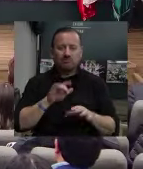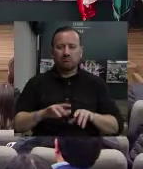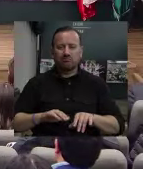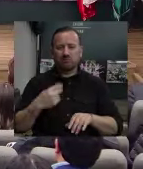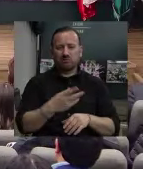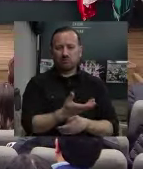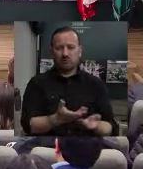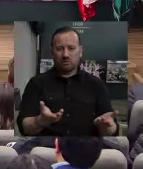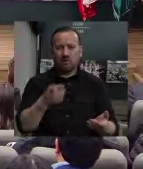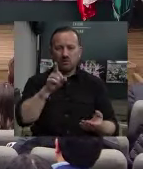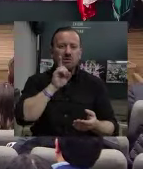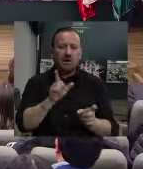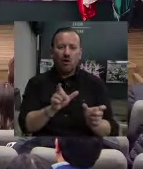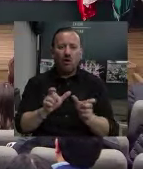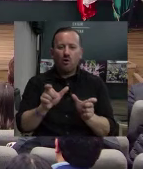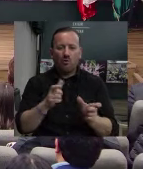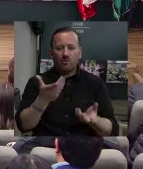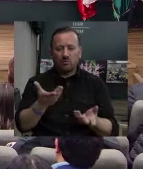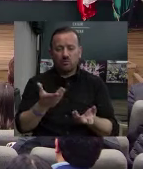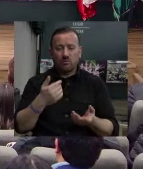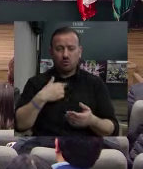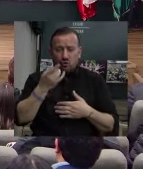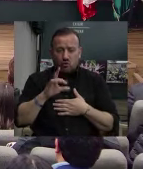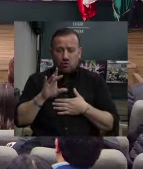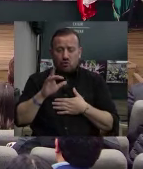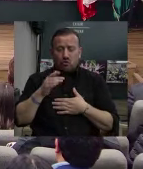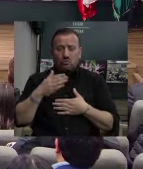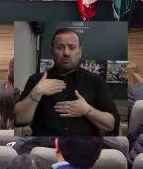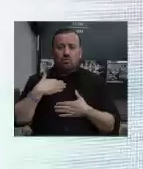Son ellos los que tienen el control maestro yo solamente